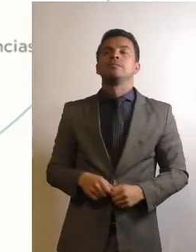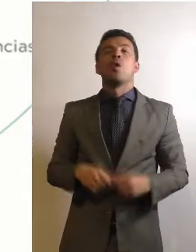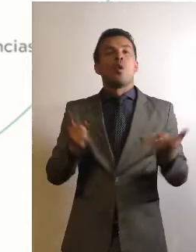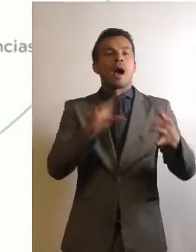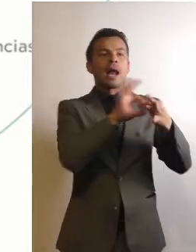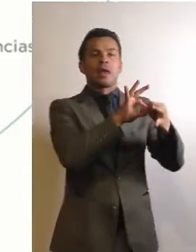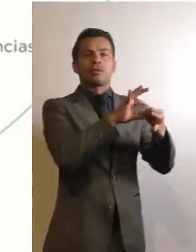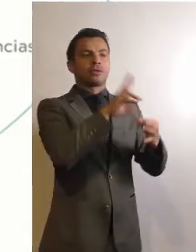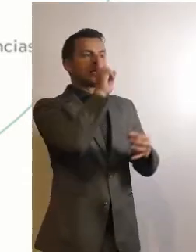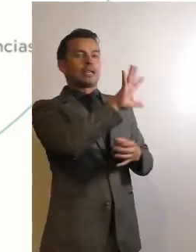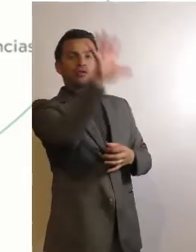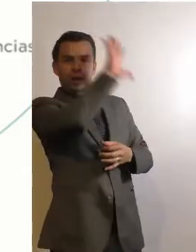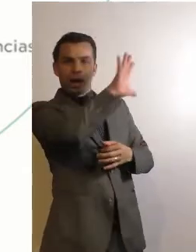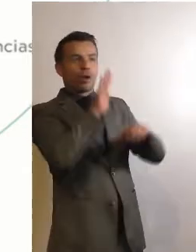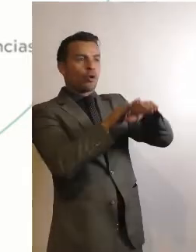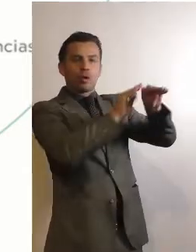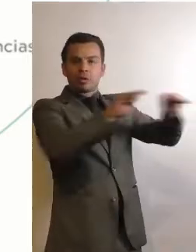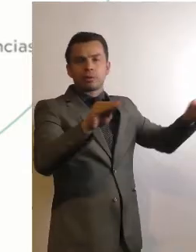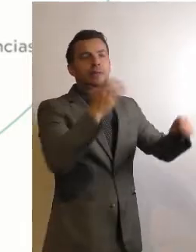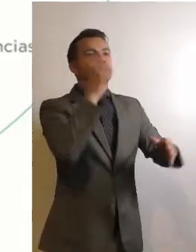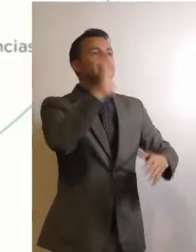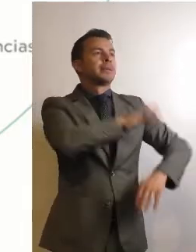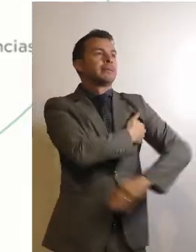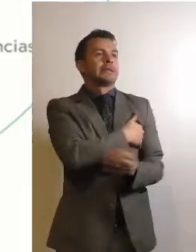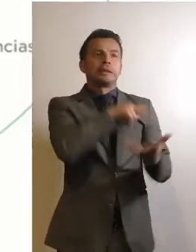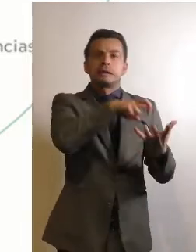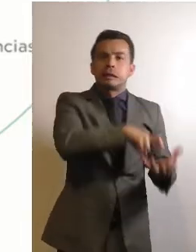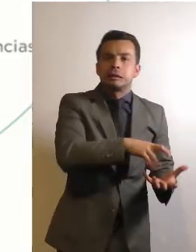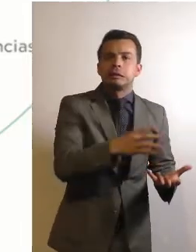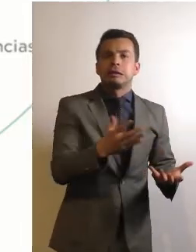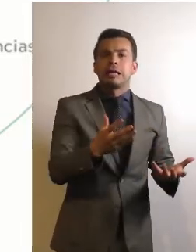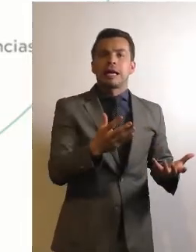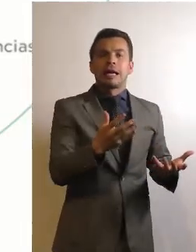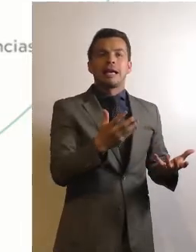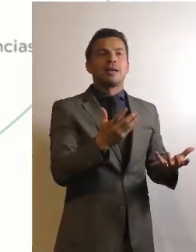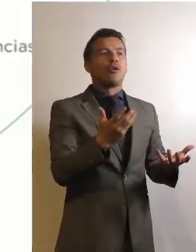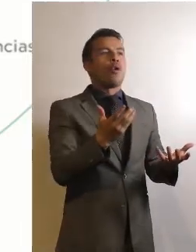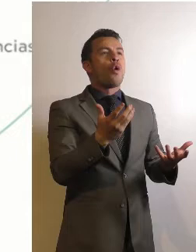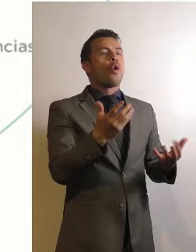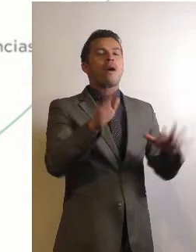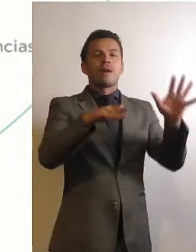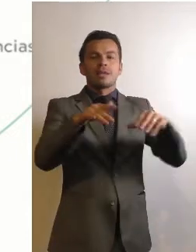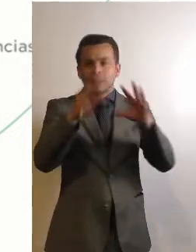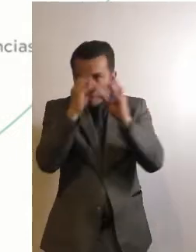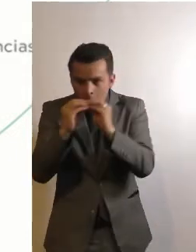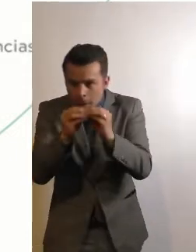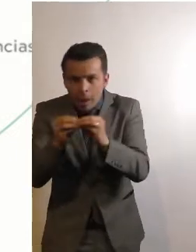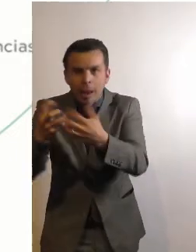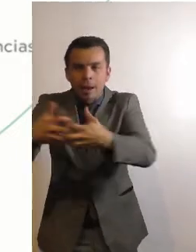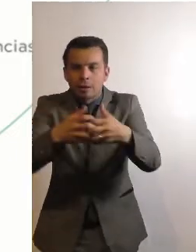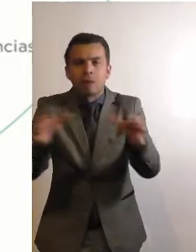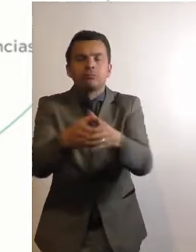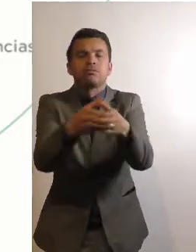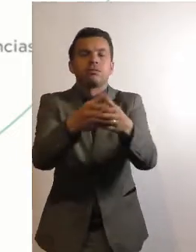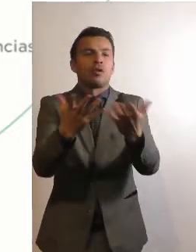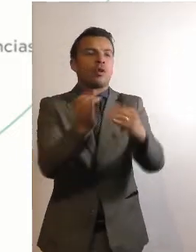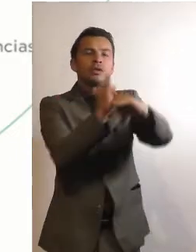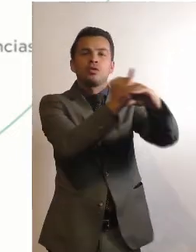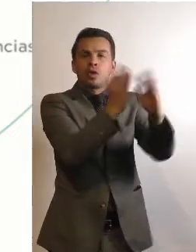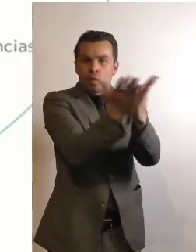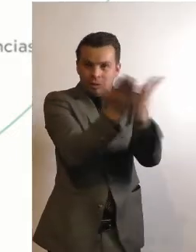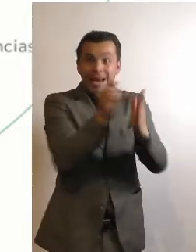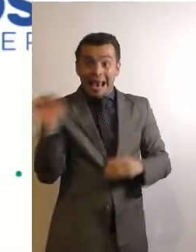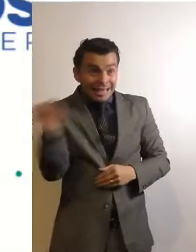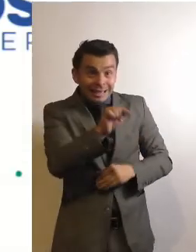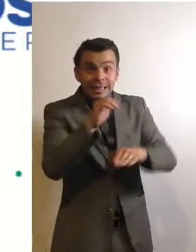nacional, convocatorias en MinCiencias, en consorcios y con diferentes instituciones de educación